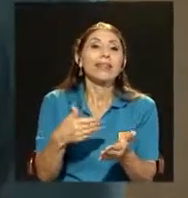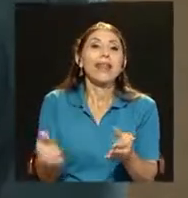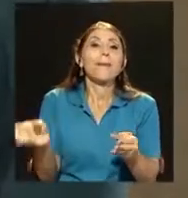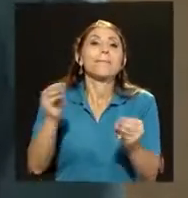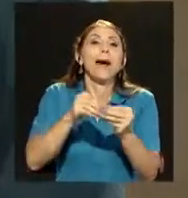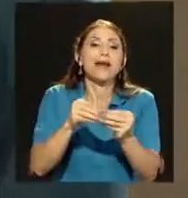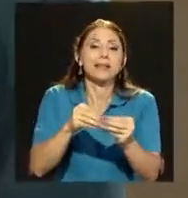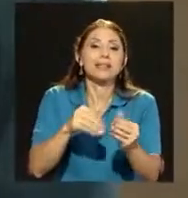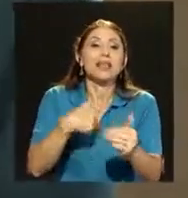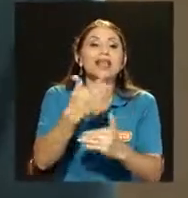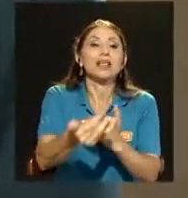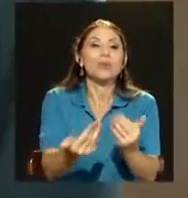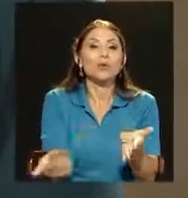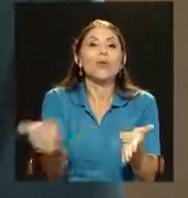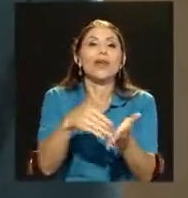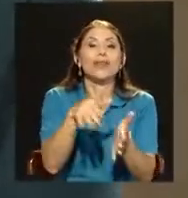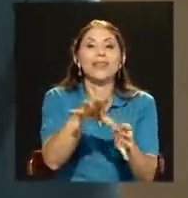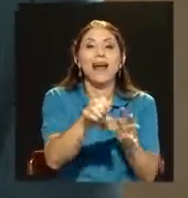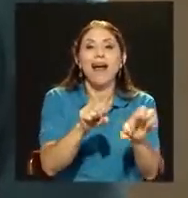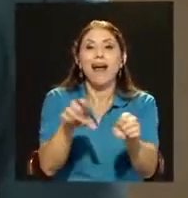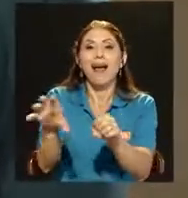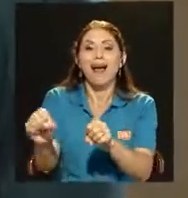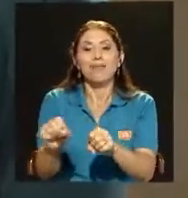manera. Entonces, al ya pasar de diciembre,